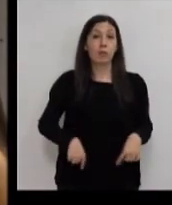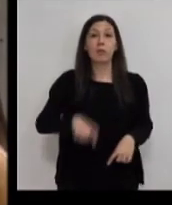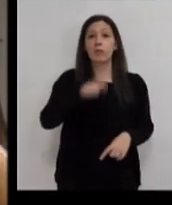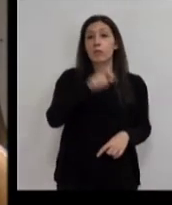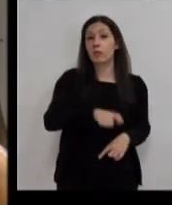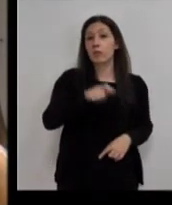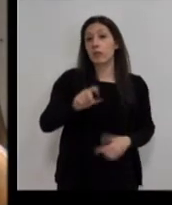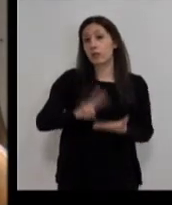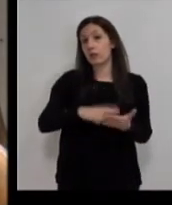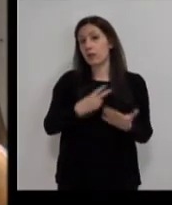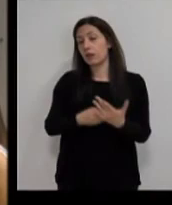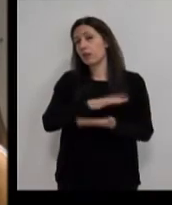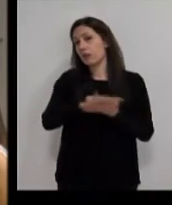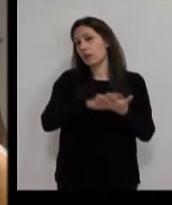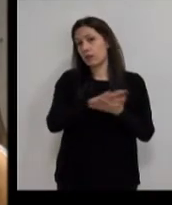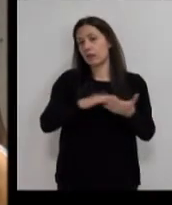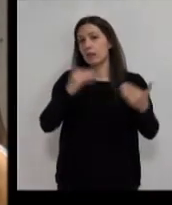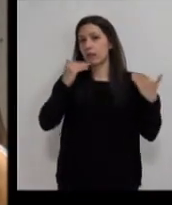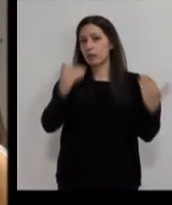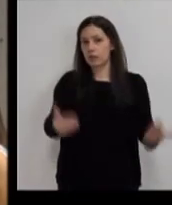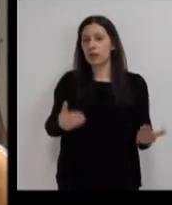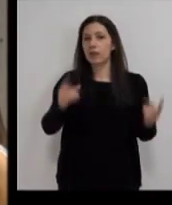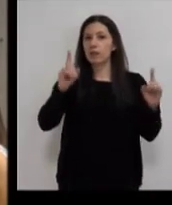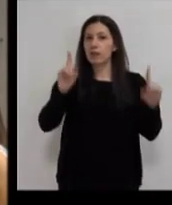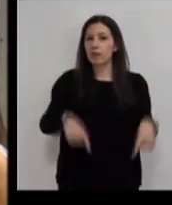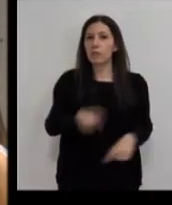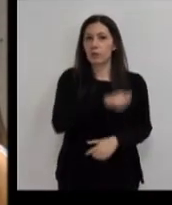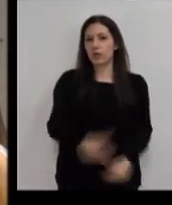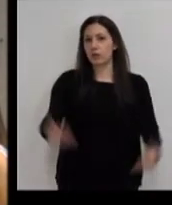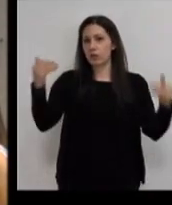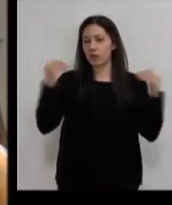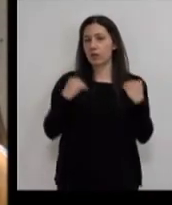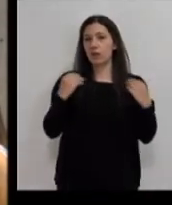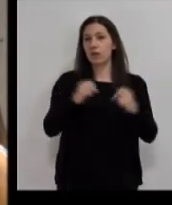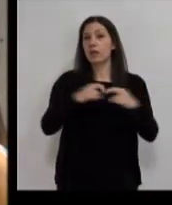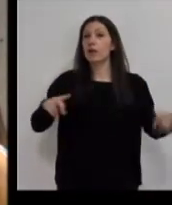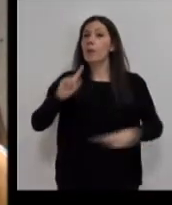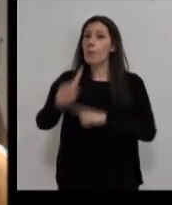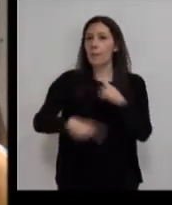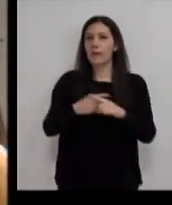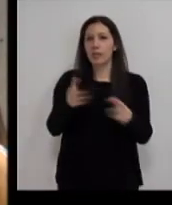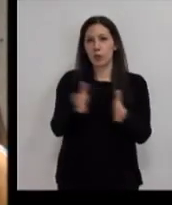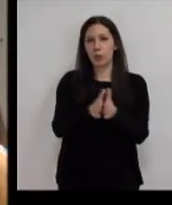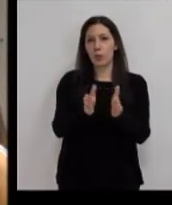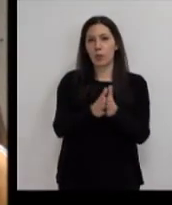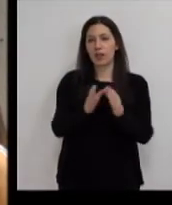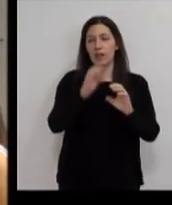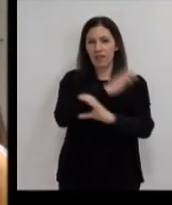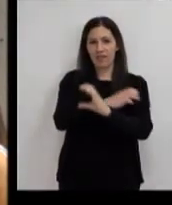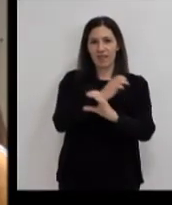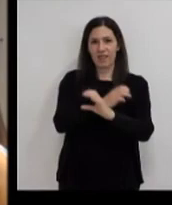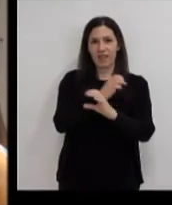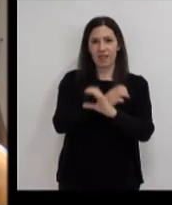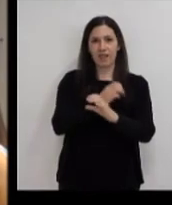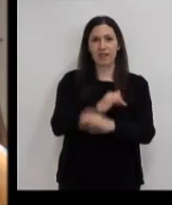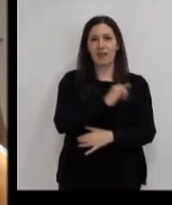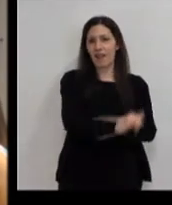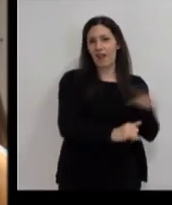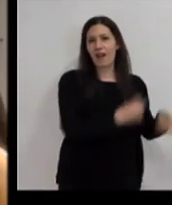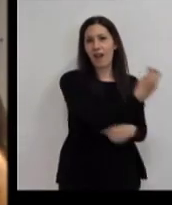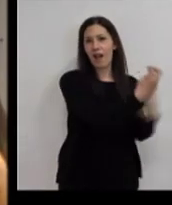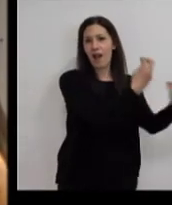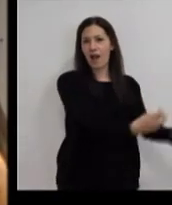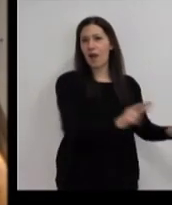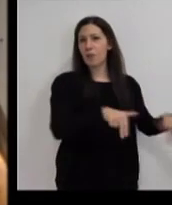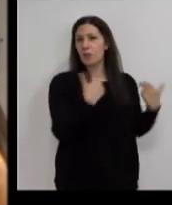nuestros patronos y por supuesto también a las personas, a los intérpretes en lengua de signos, a las personas de subtitulado y a mis